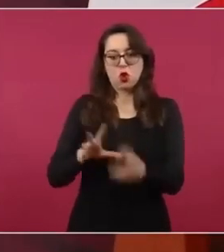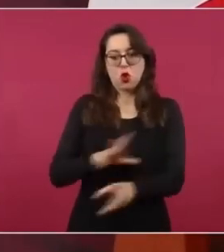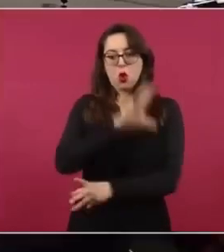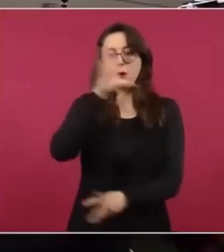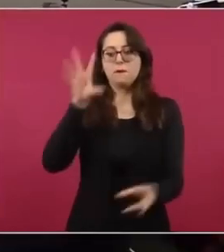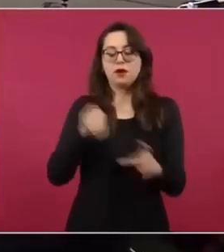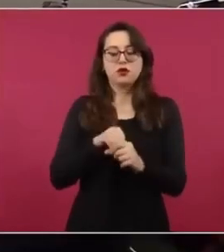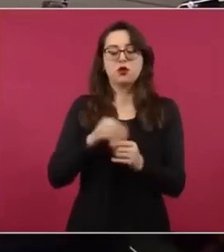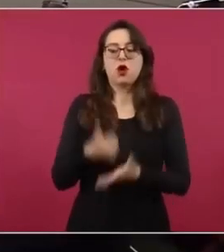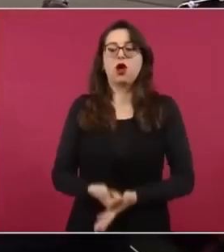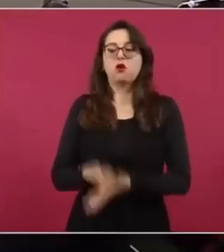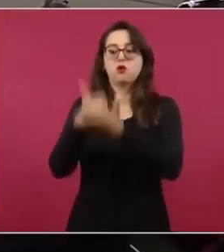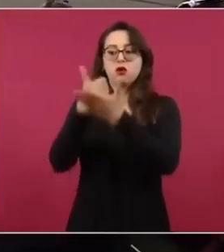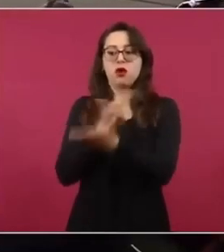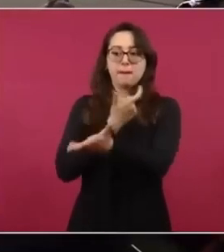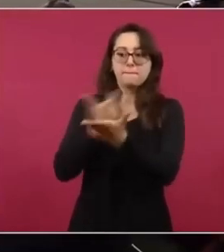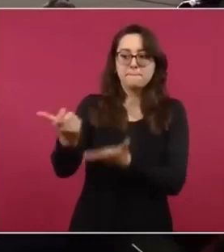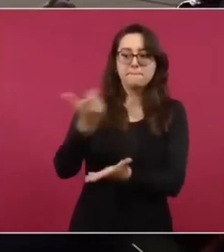gobierno.